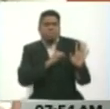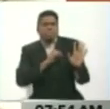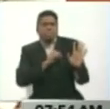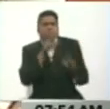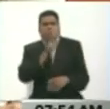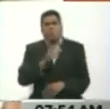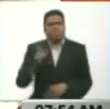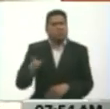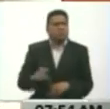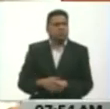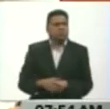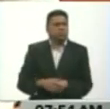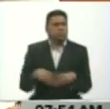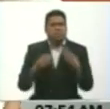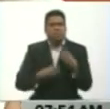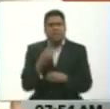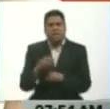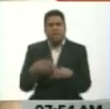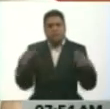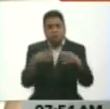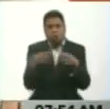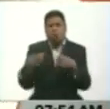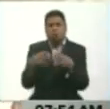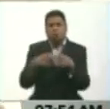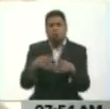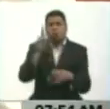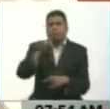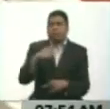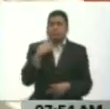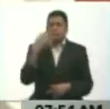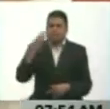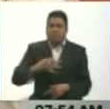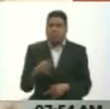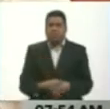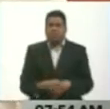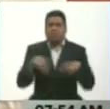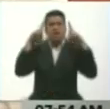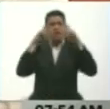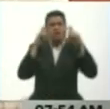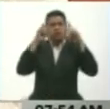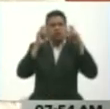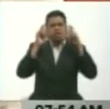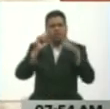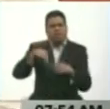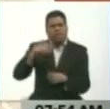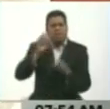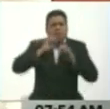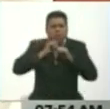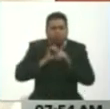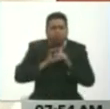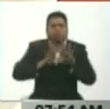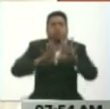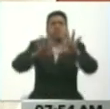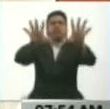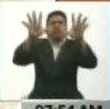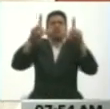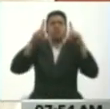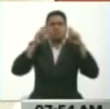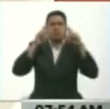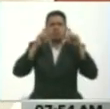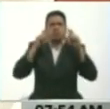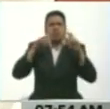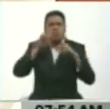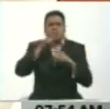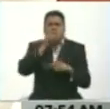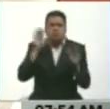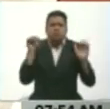Acciones de verdad de grupos también despiadadas que se fotografían y se publican. Eso forma parte de la estrategia de propaganda